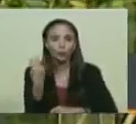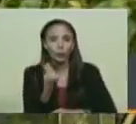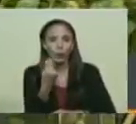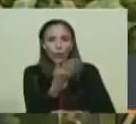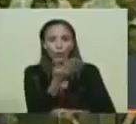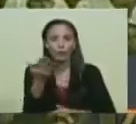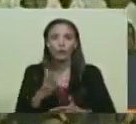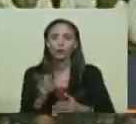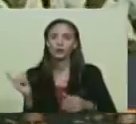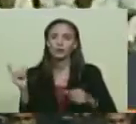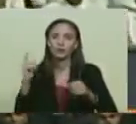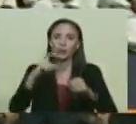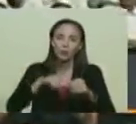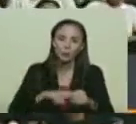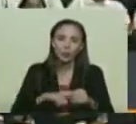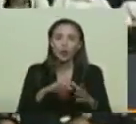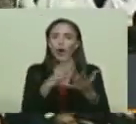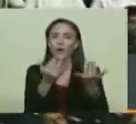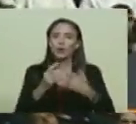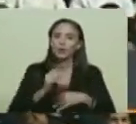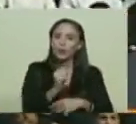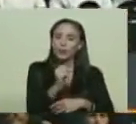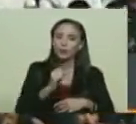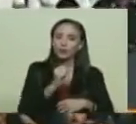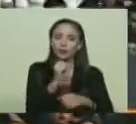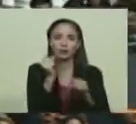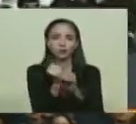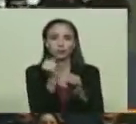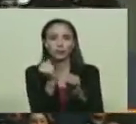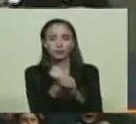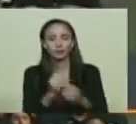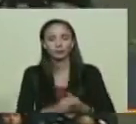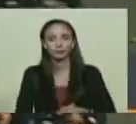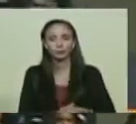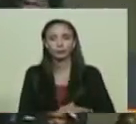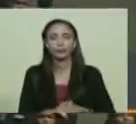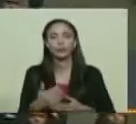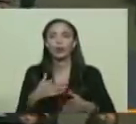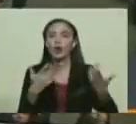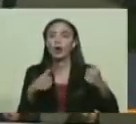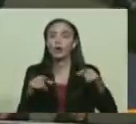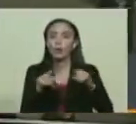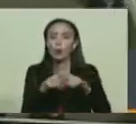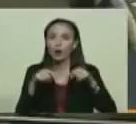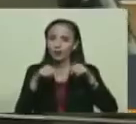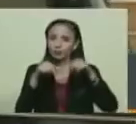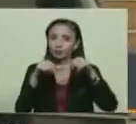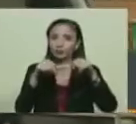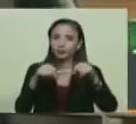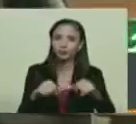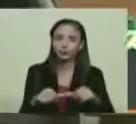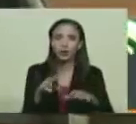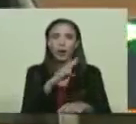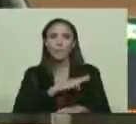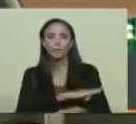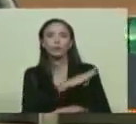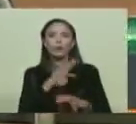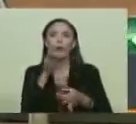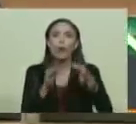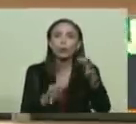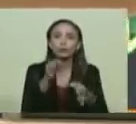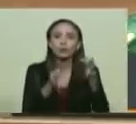que se incorporan a la vida policial. Y siguiendo las líneas de la gran misión Justicia